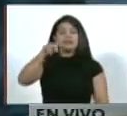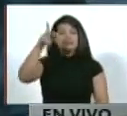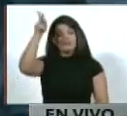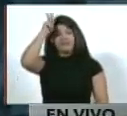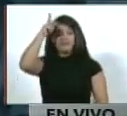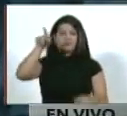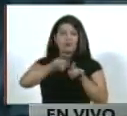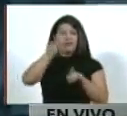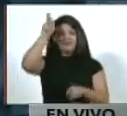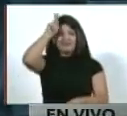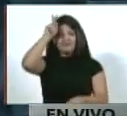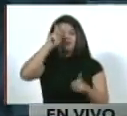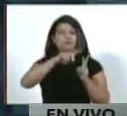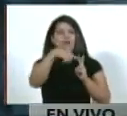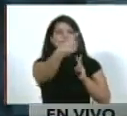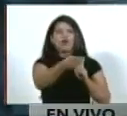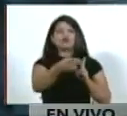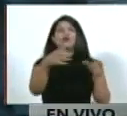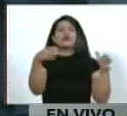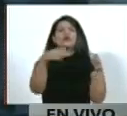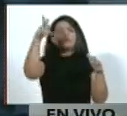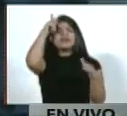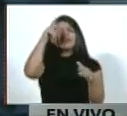timotocuicas, Trujillo, Mérida,